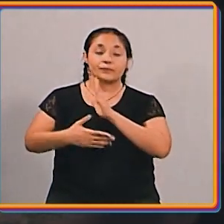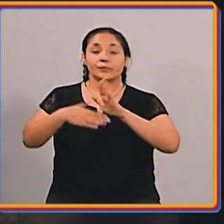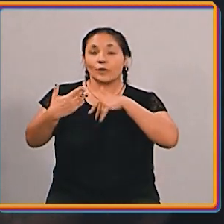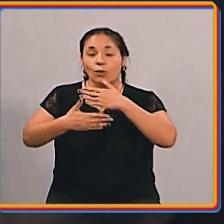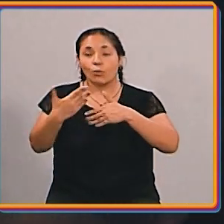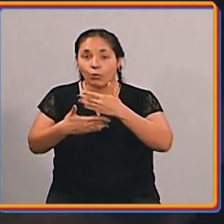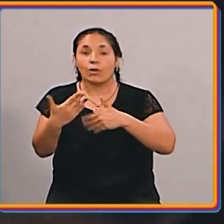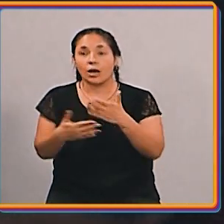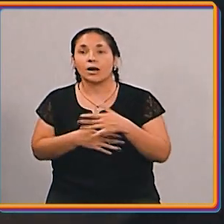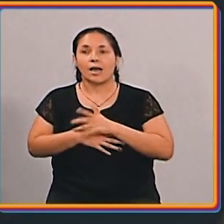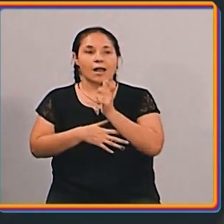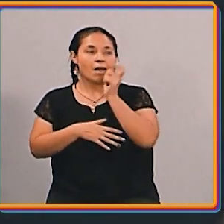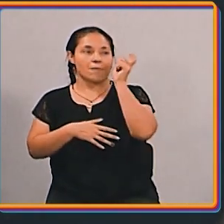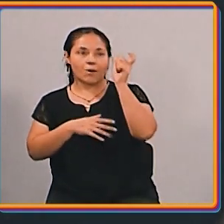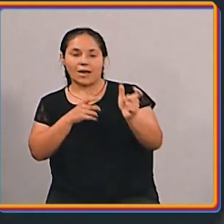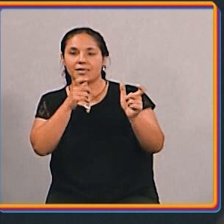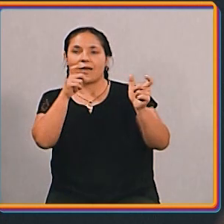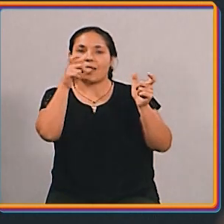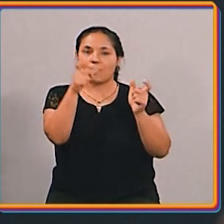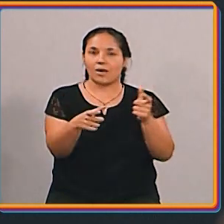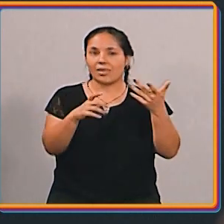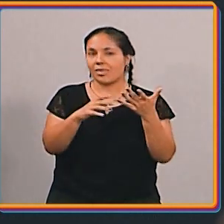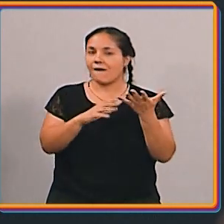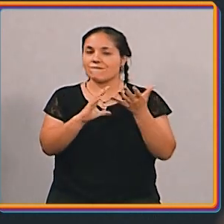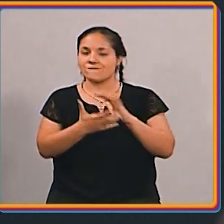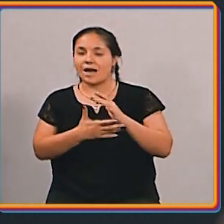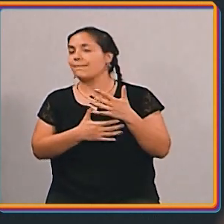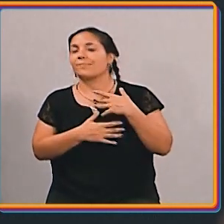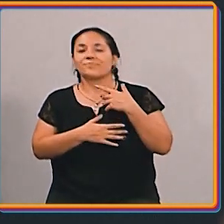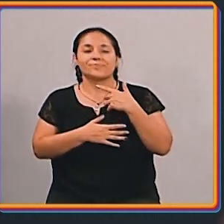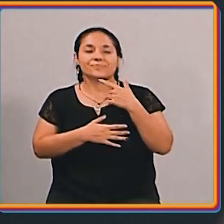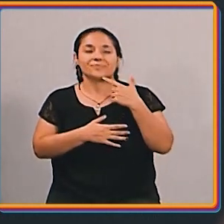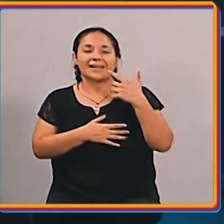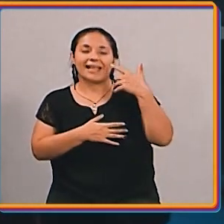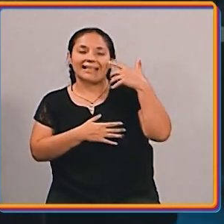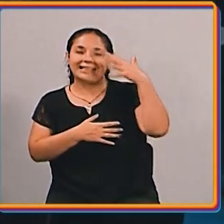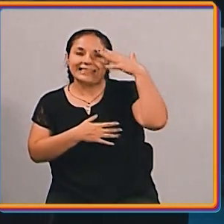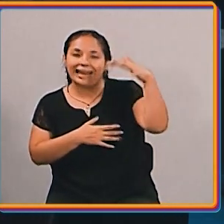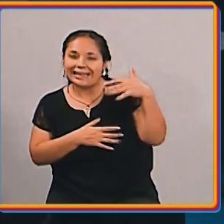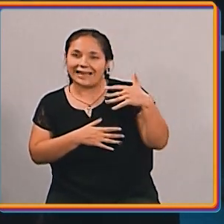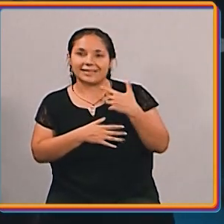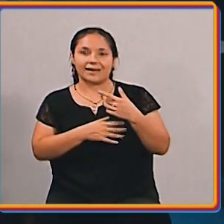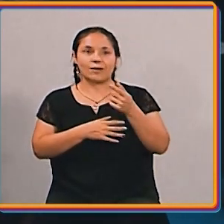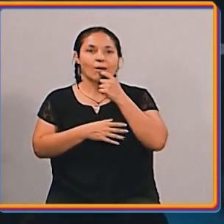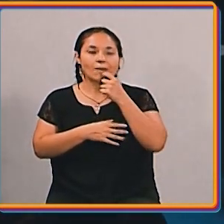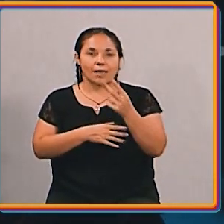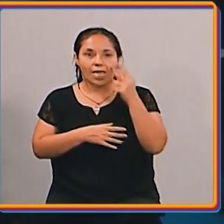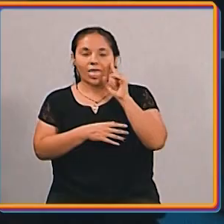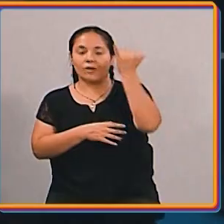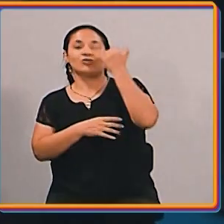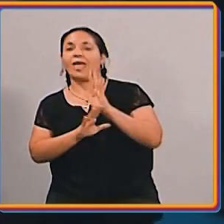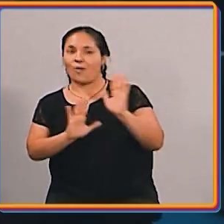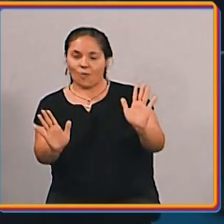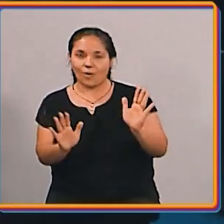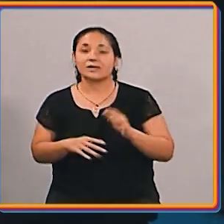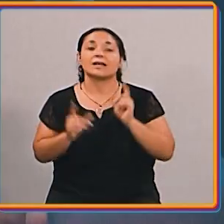A lo largo del juego, deberemos dar respuestas ambiguas de manera inteligente, tratando de no revelar al espía de una manera obvia el escenario